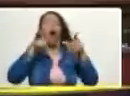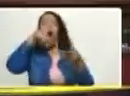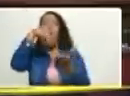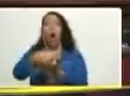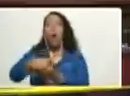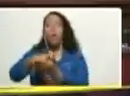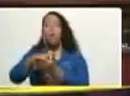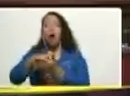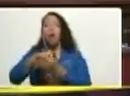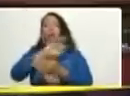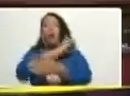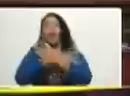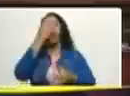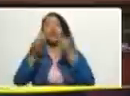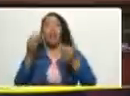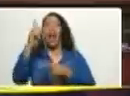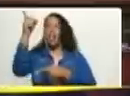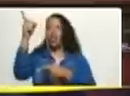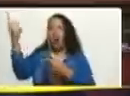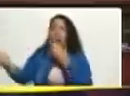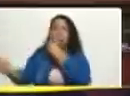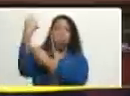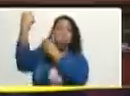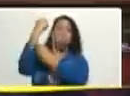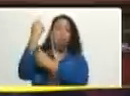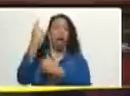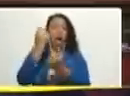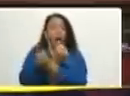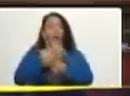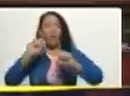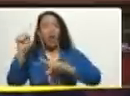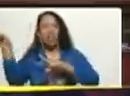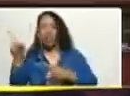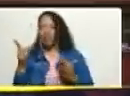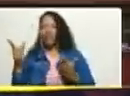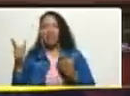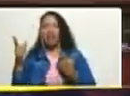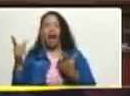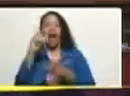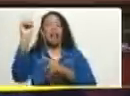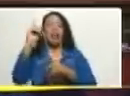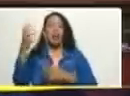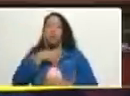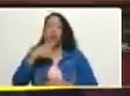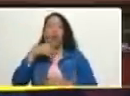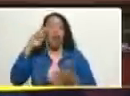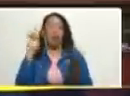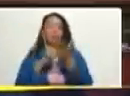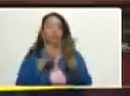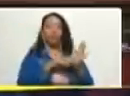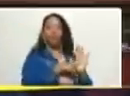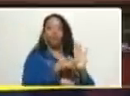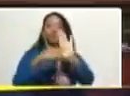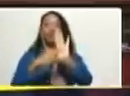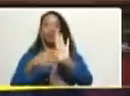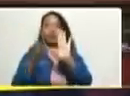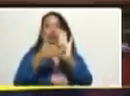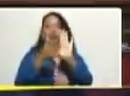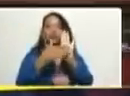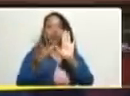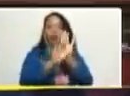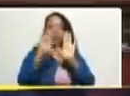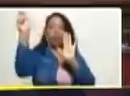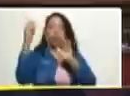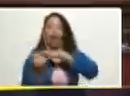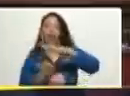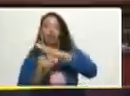afuera, fracasó. Se estrelló contra la realidad poderosa del funcionamiento republicano de las